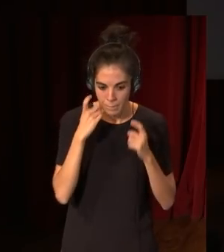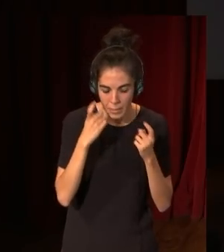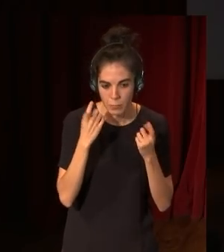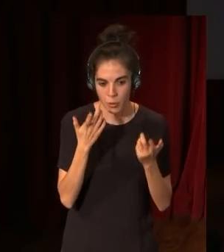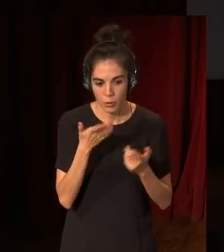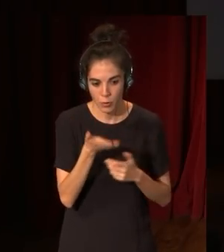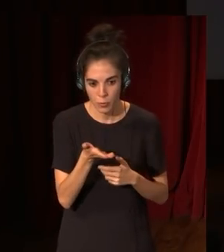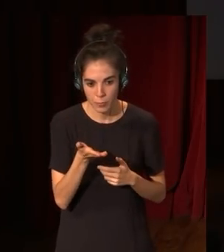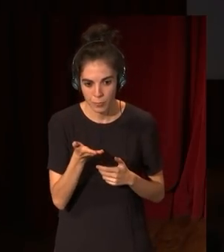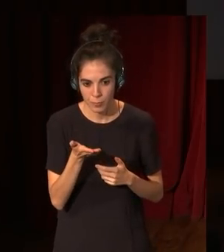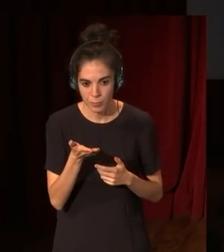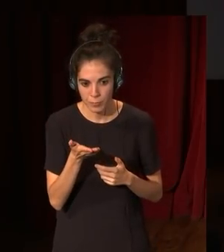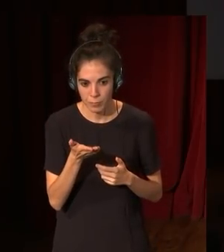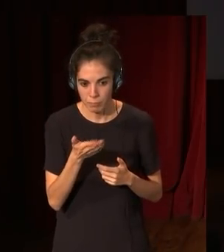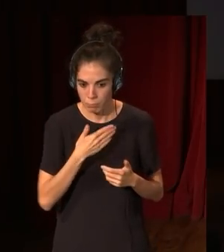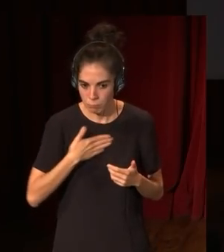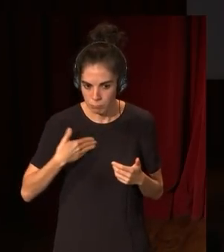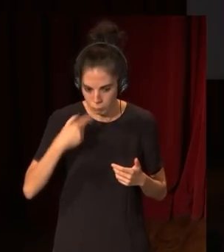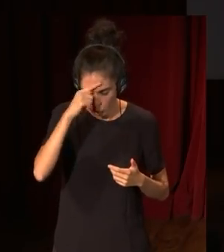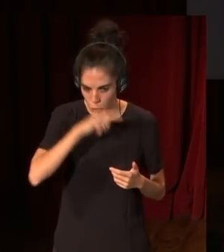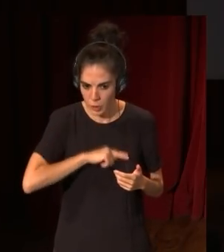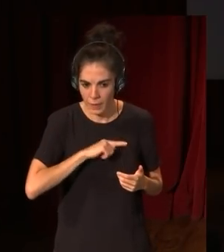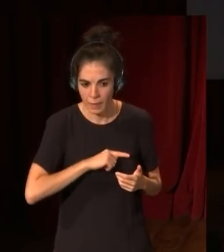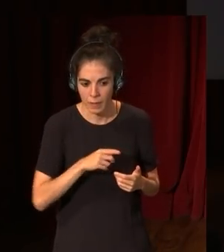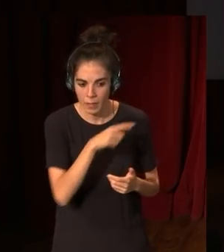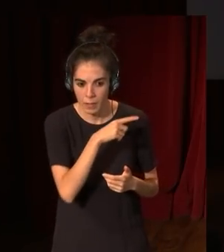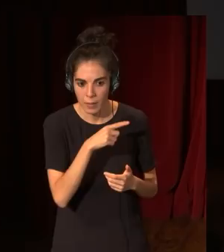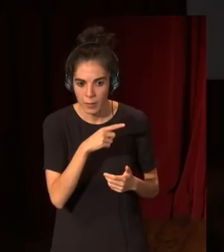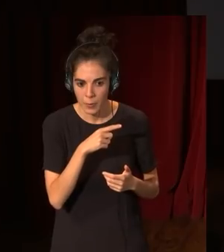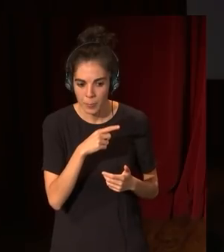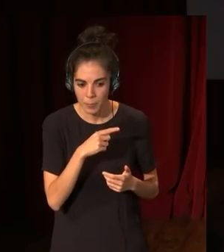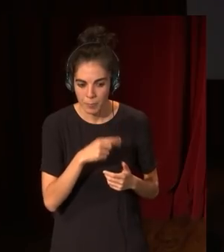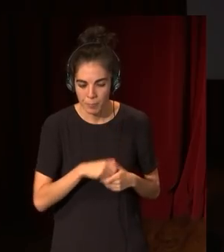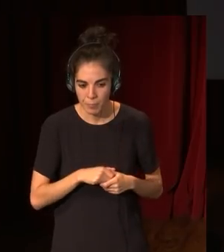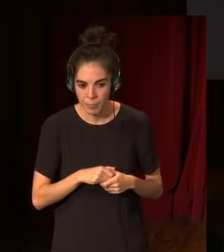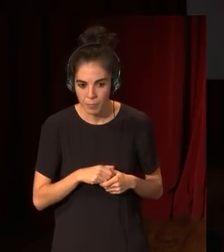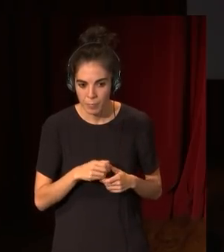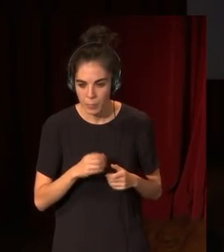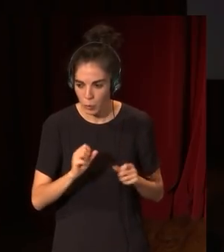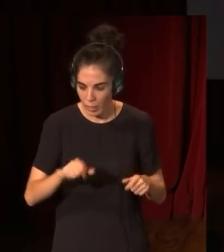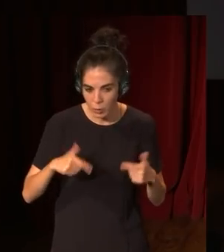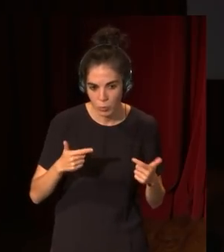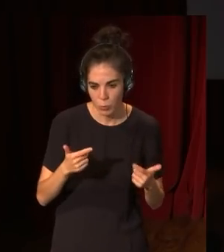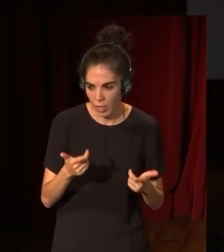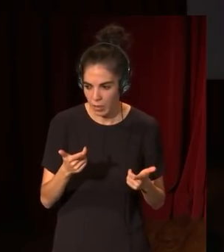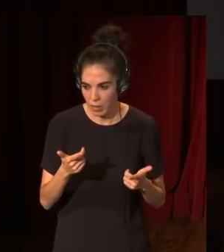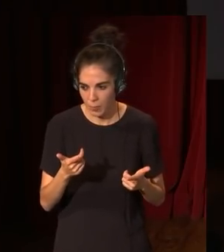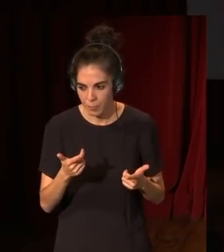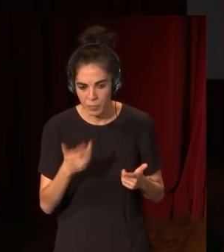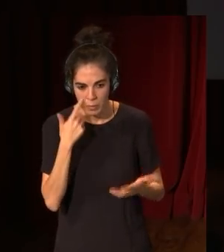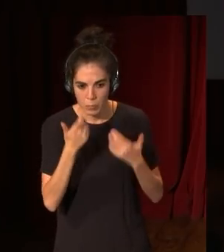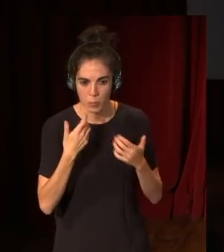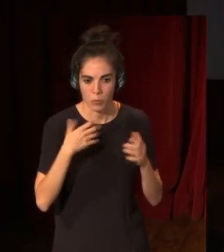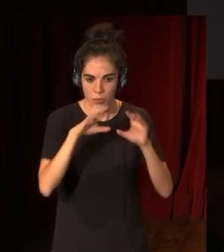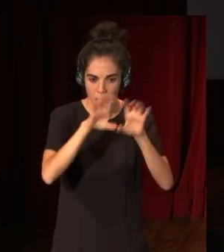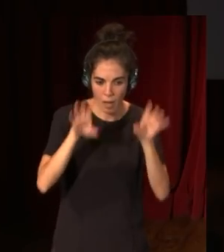absolutamente voluntaria y arbitraria crear una especie de naturaleza muerta con este armario estos libros que aparecen dispuestos